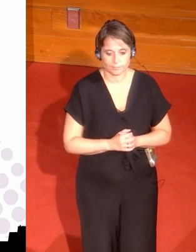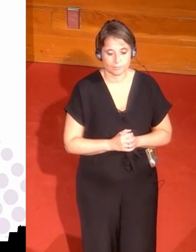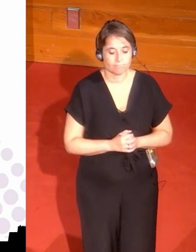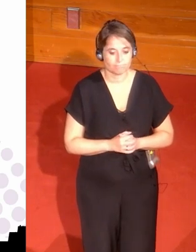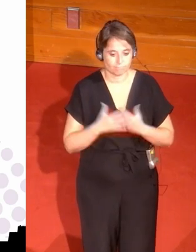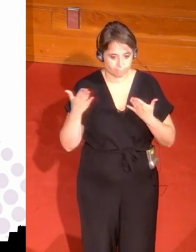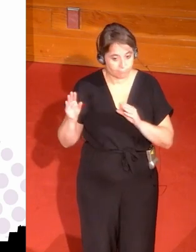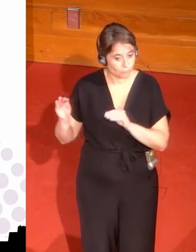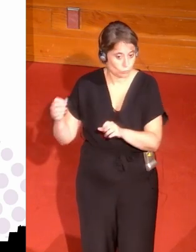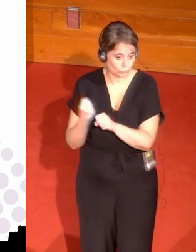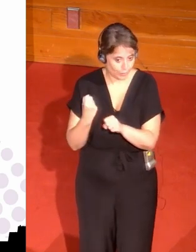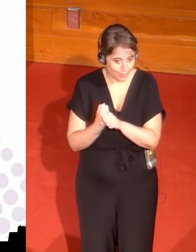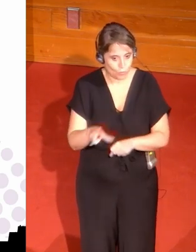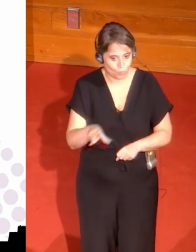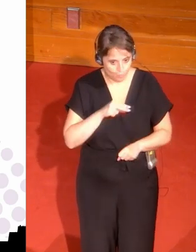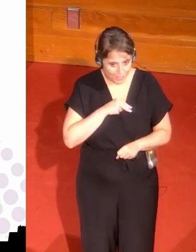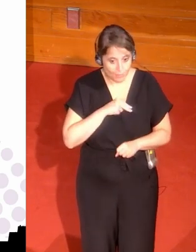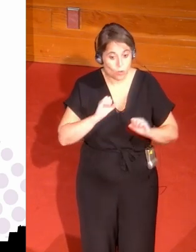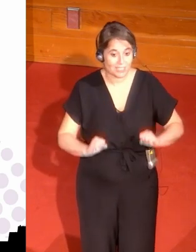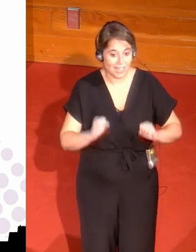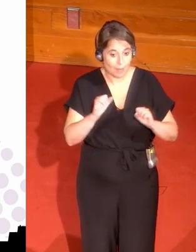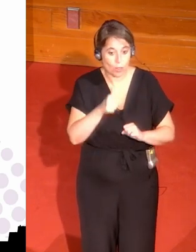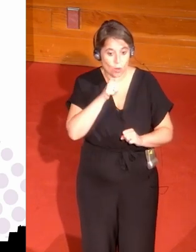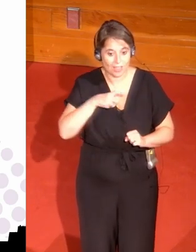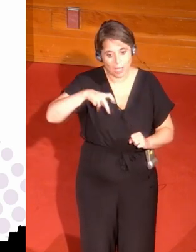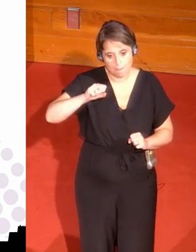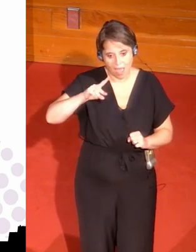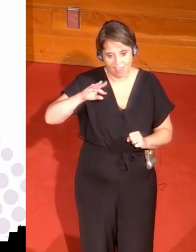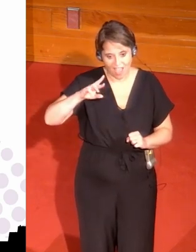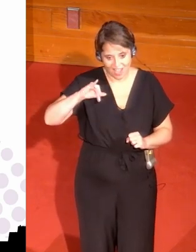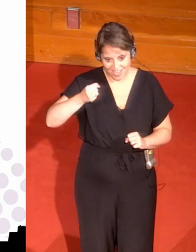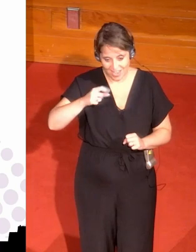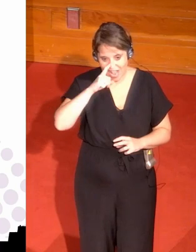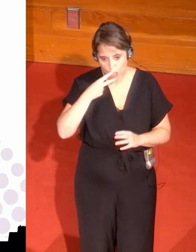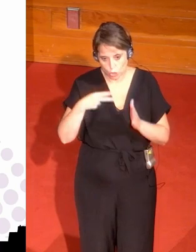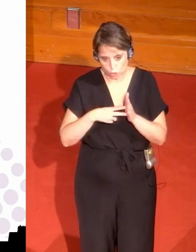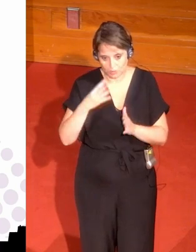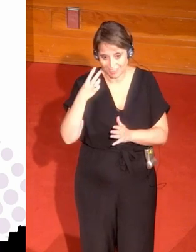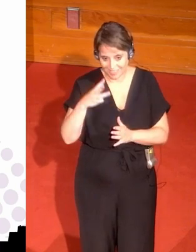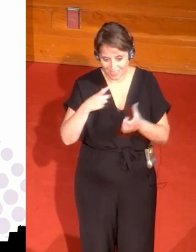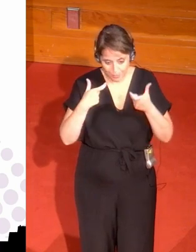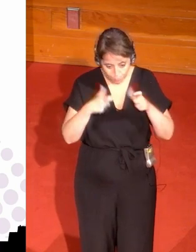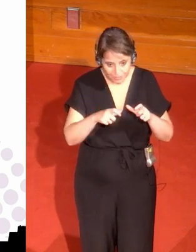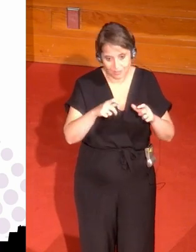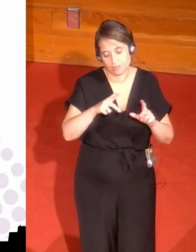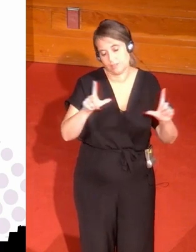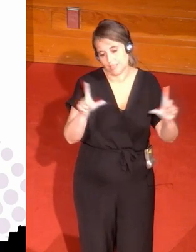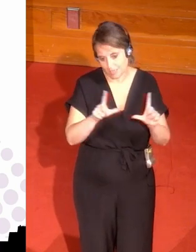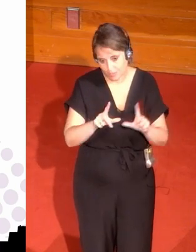bueno an ha sido galardonada con el premio Salvador de madariaga en Elo 2013 en la categoría de televisión el